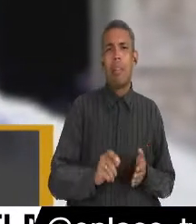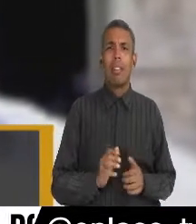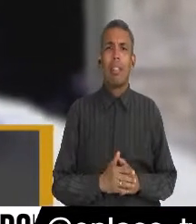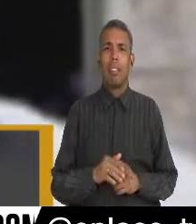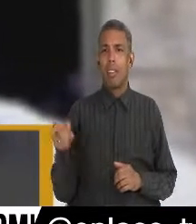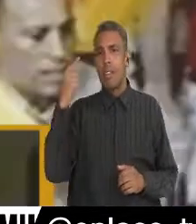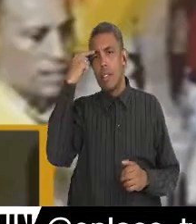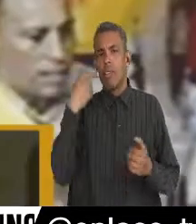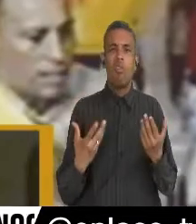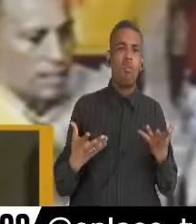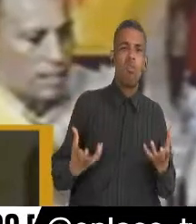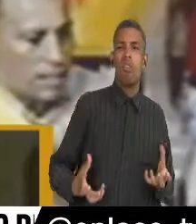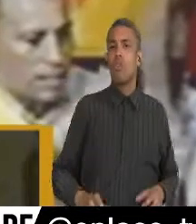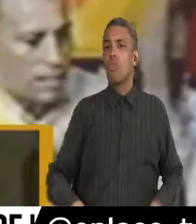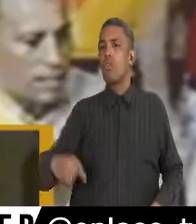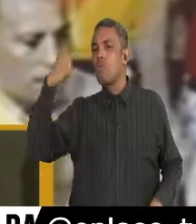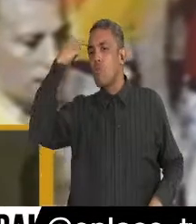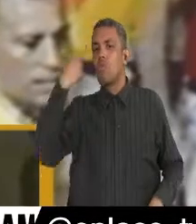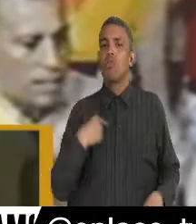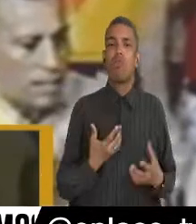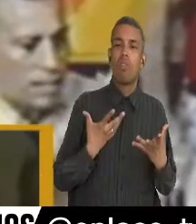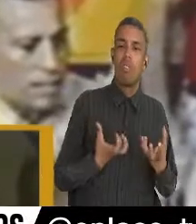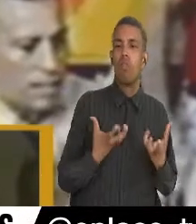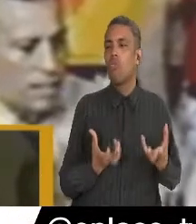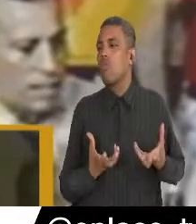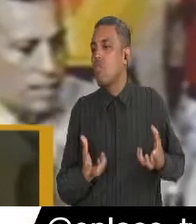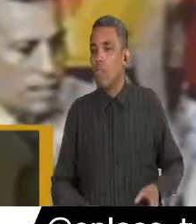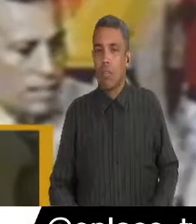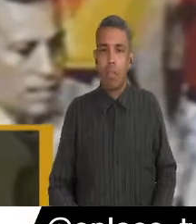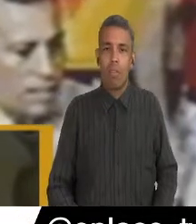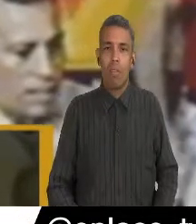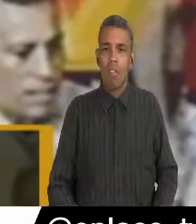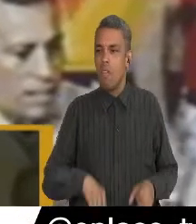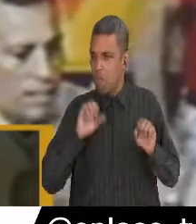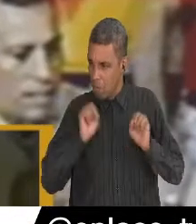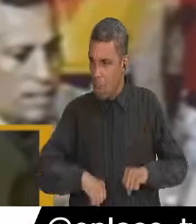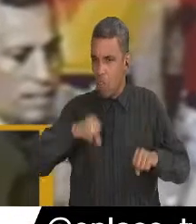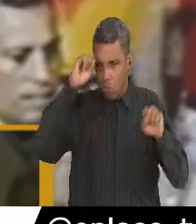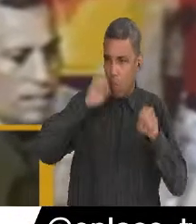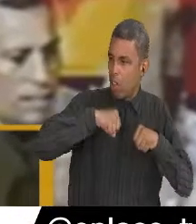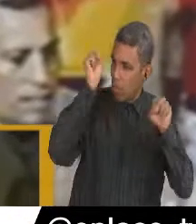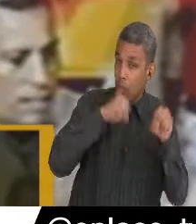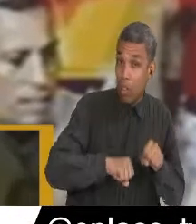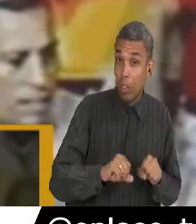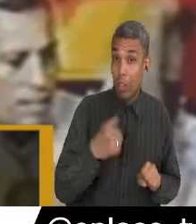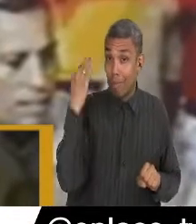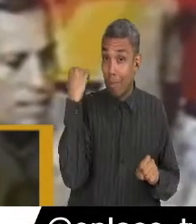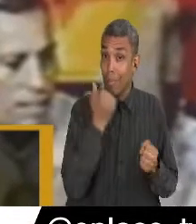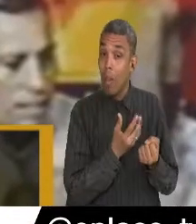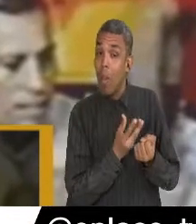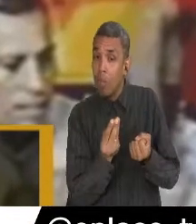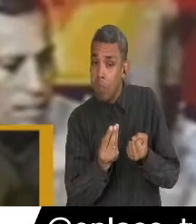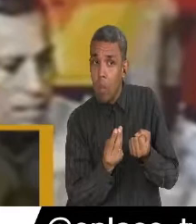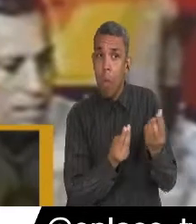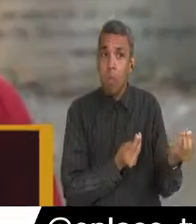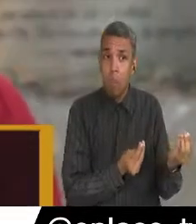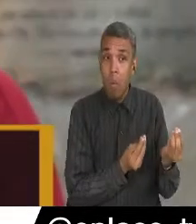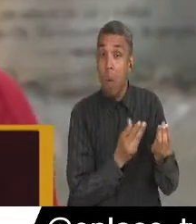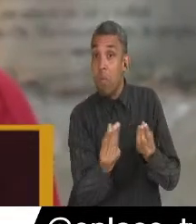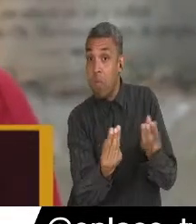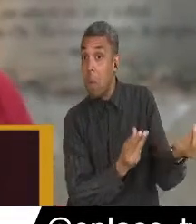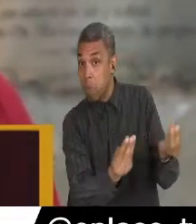imaginarias. Hubo una relación que históricamente cuando los grupos armados operan en cierto territorio se dan